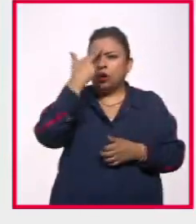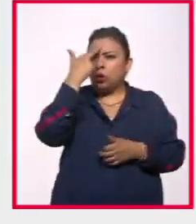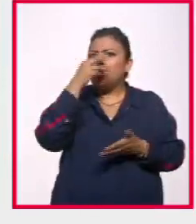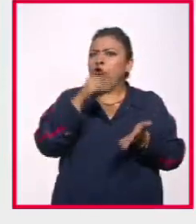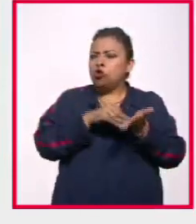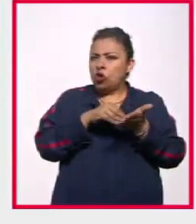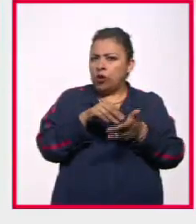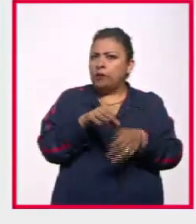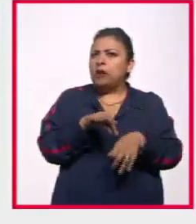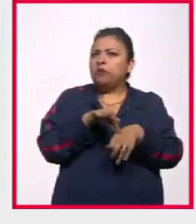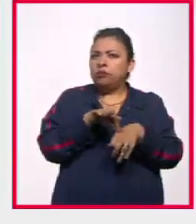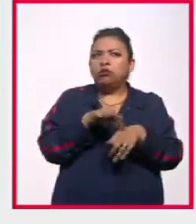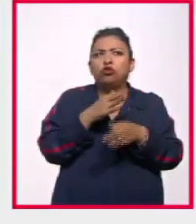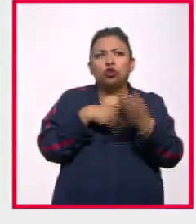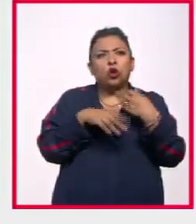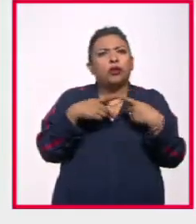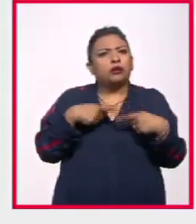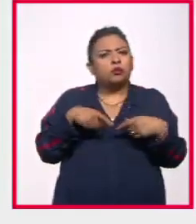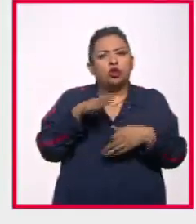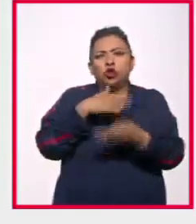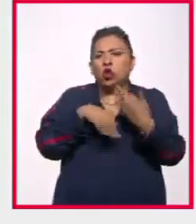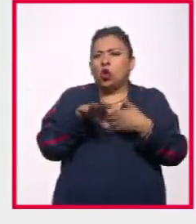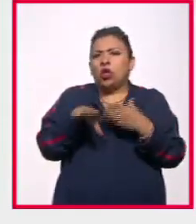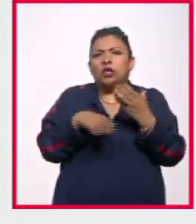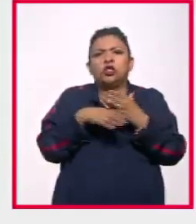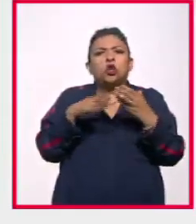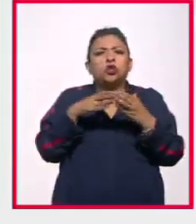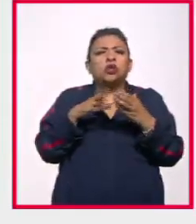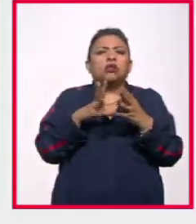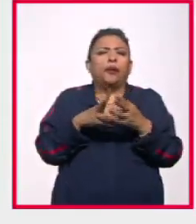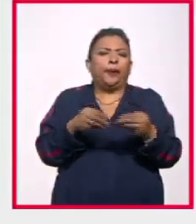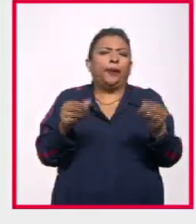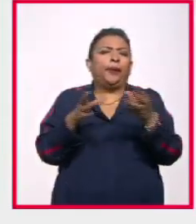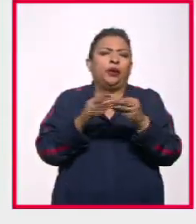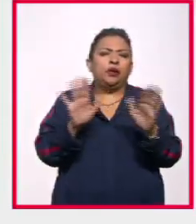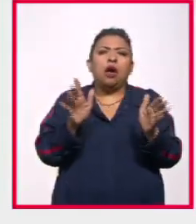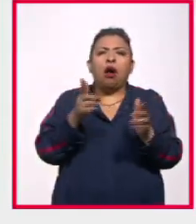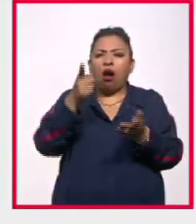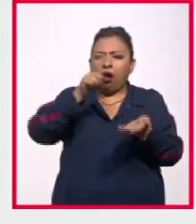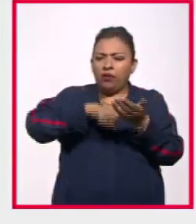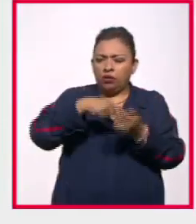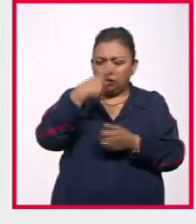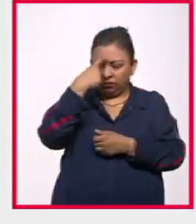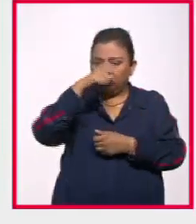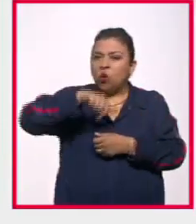viviendo todas sus personas y todas las cosas que ya han pasado.